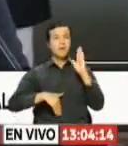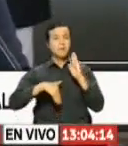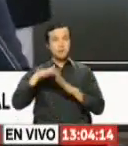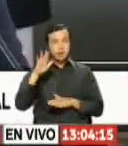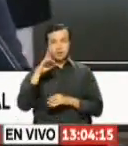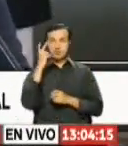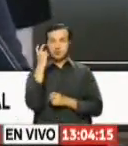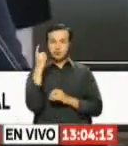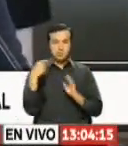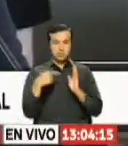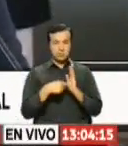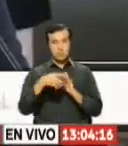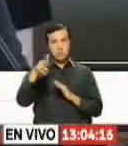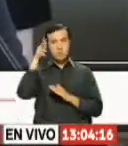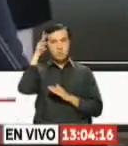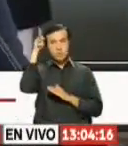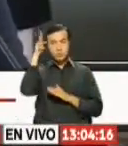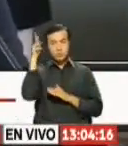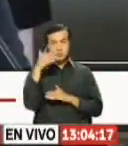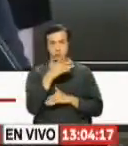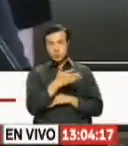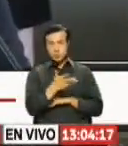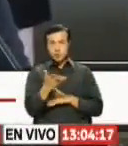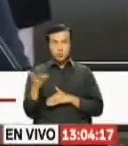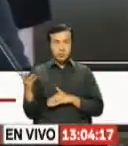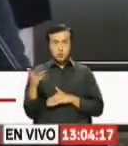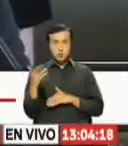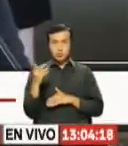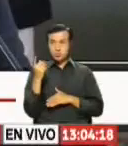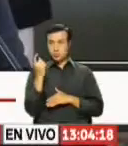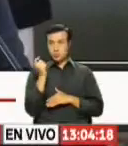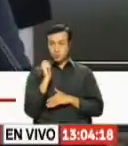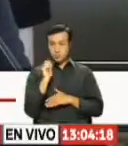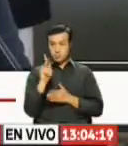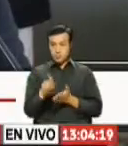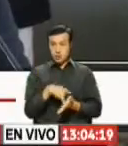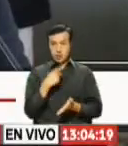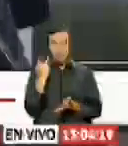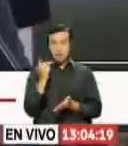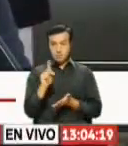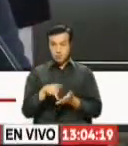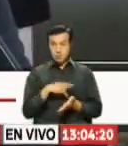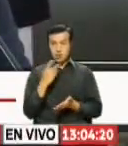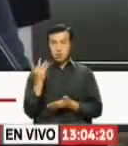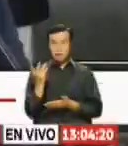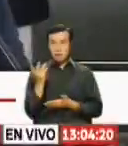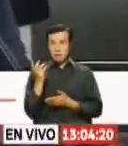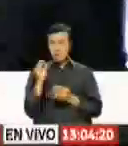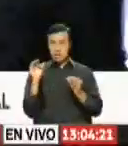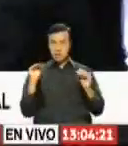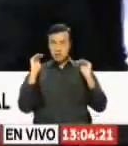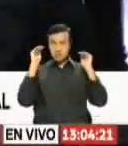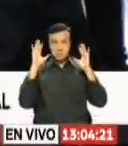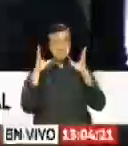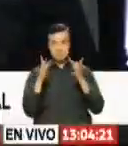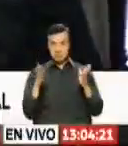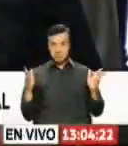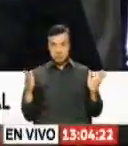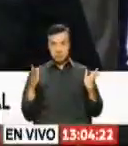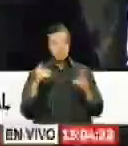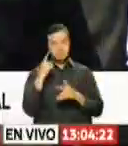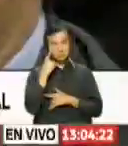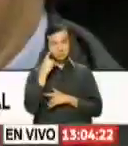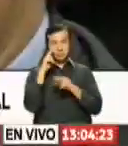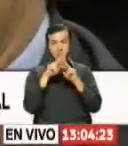de 12.000 maestros a los que no se les ha pagado el bono de la excelencia. Ahí solicitaron que se